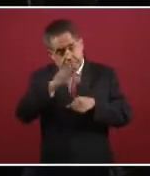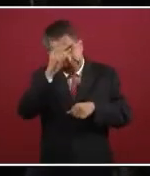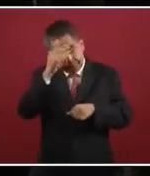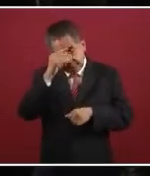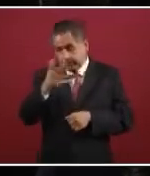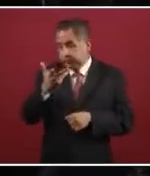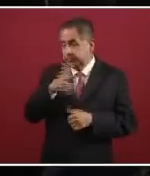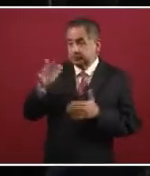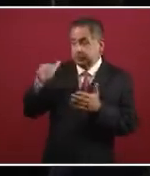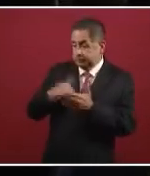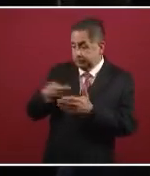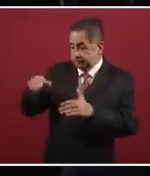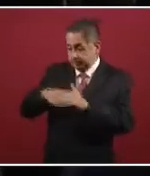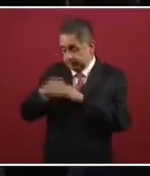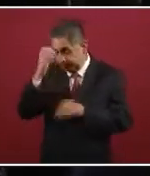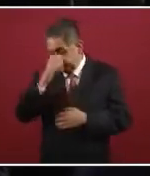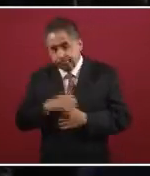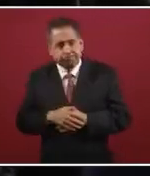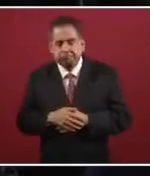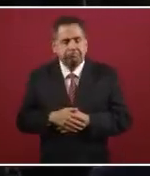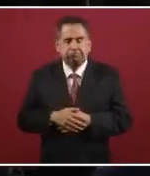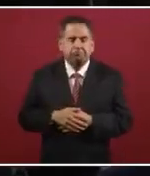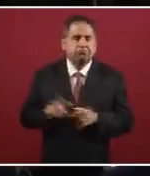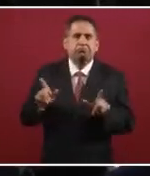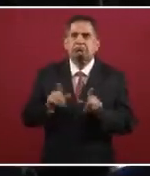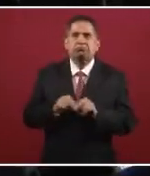decidían que iban a aceptar